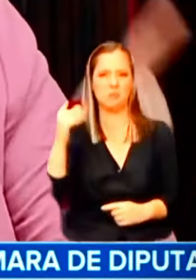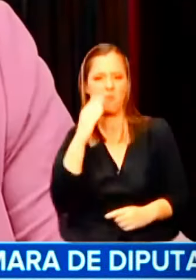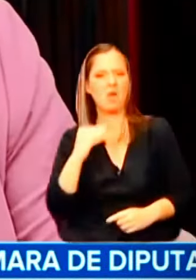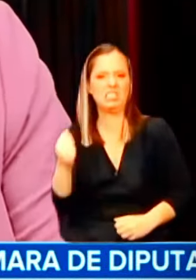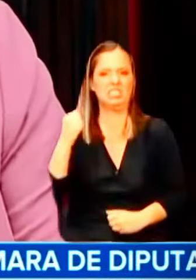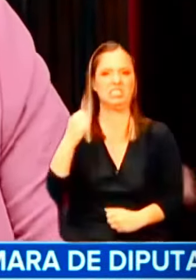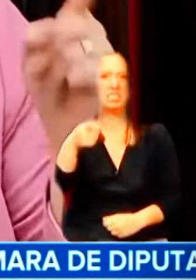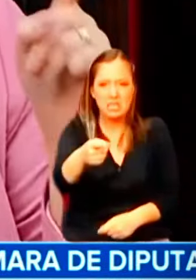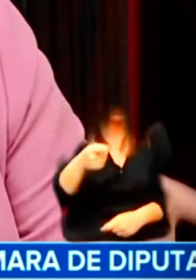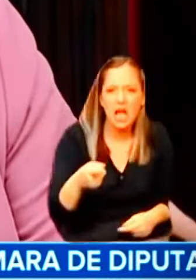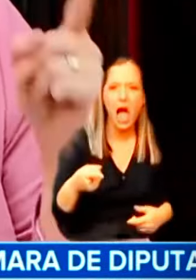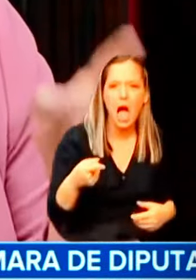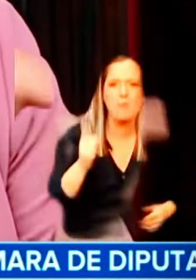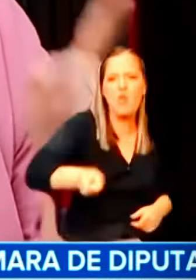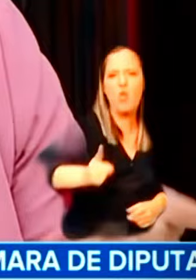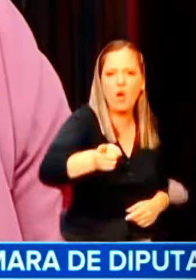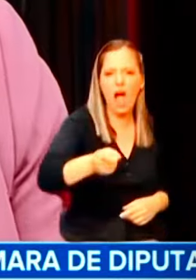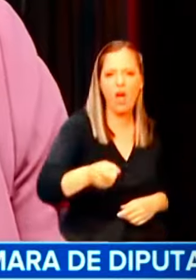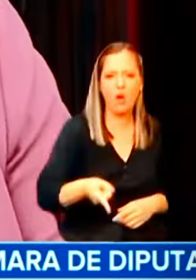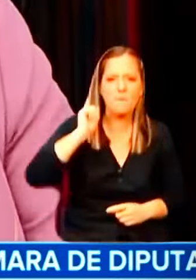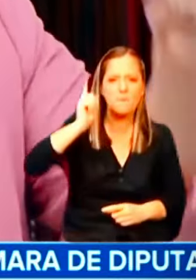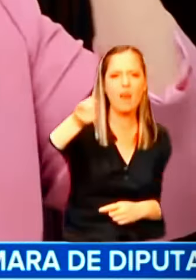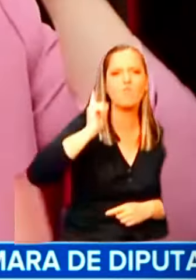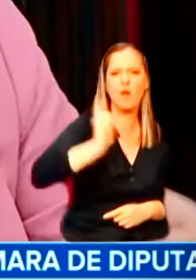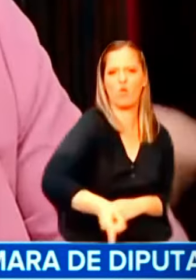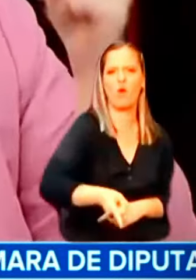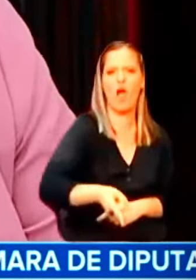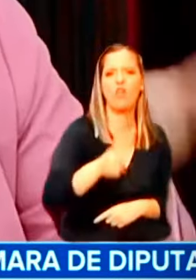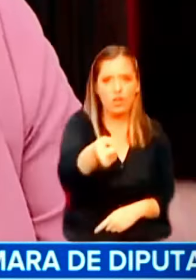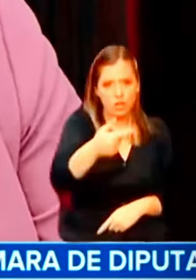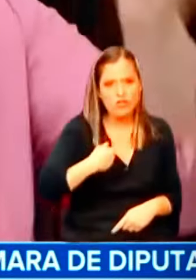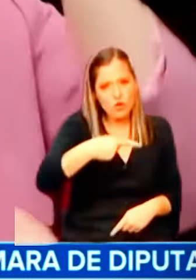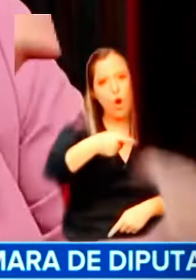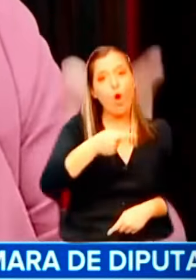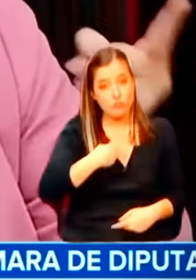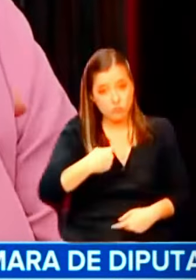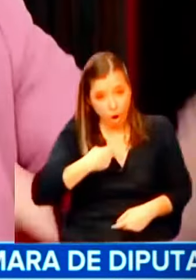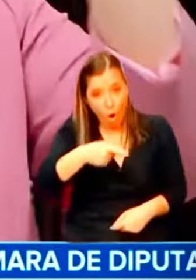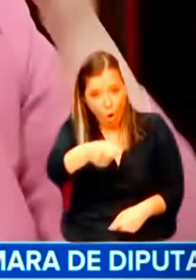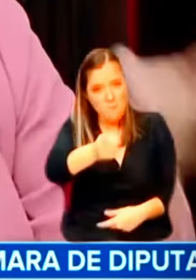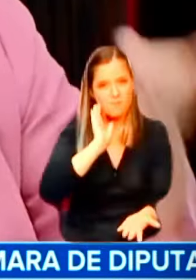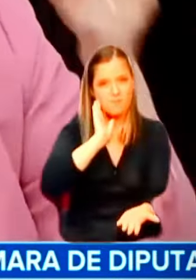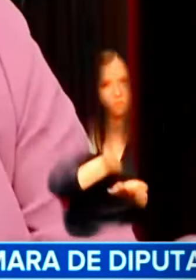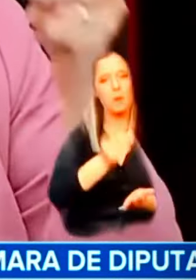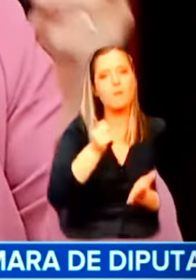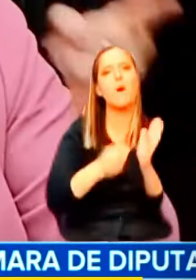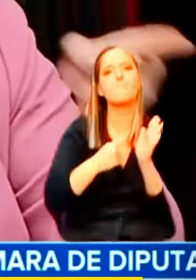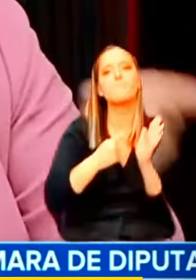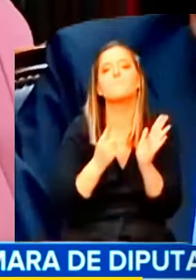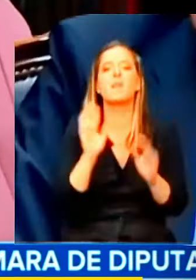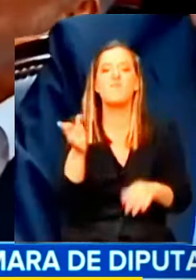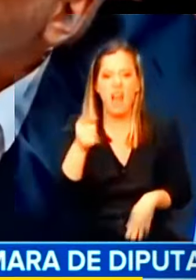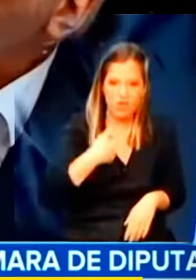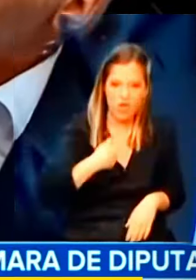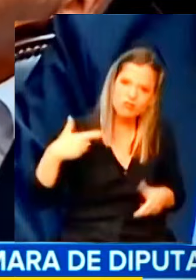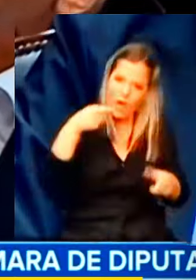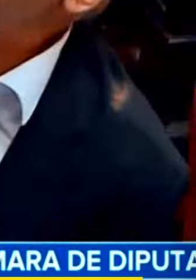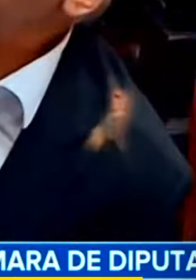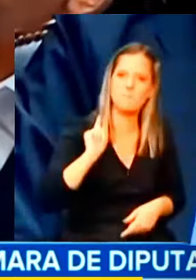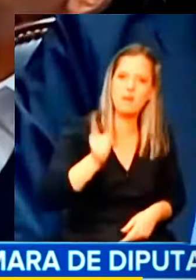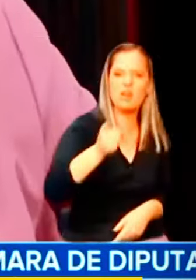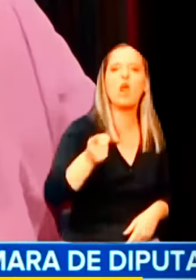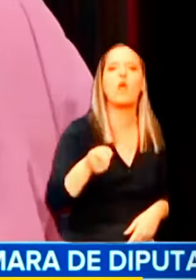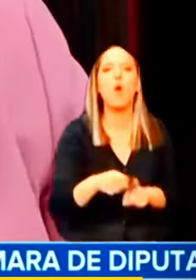misógino maleducado. Sos un maleducado. Sos un maleducado y te voy a meter una cuestión de privilegio yo a vos.